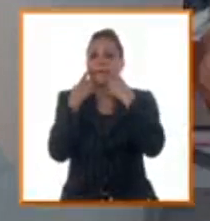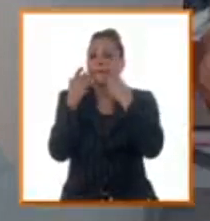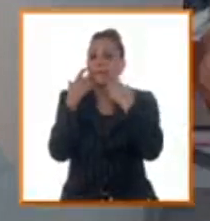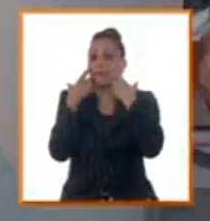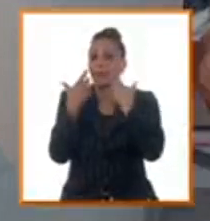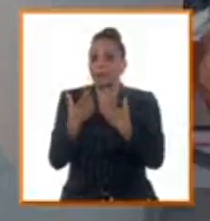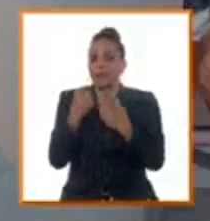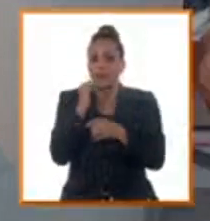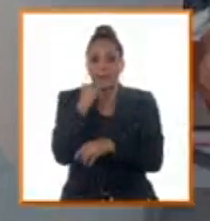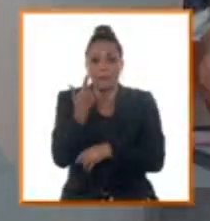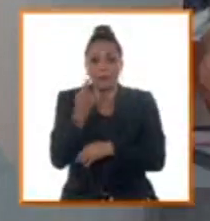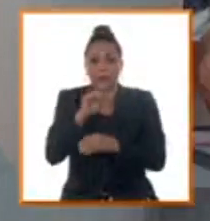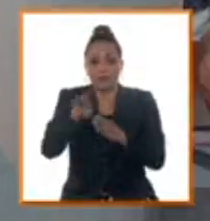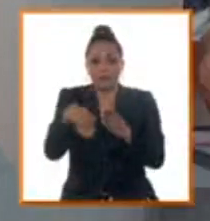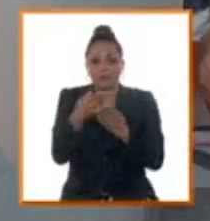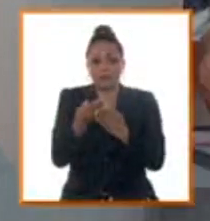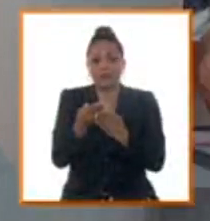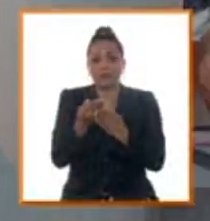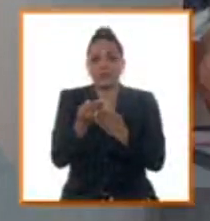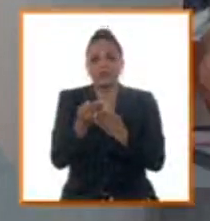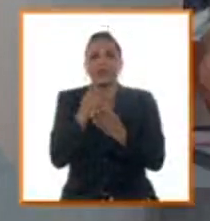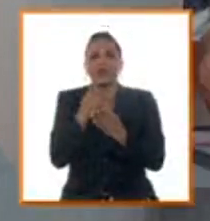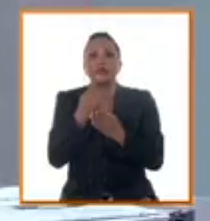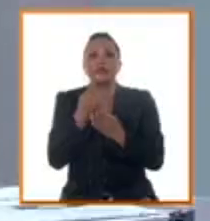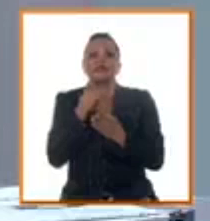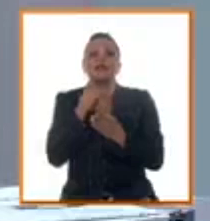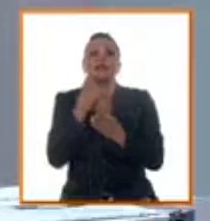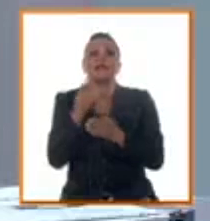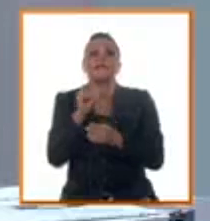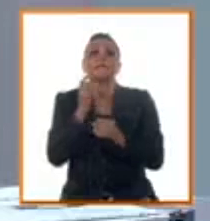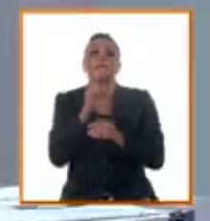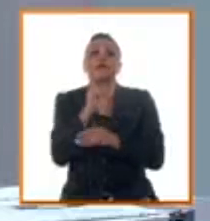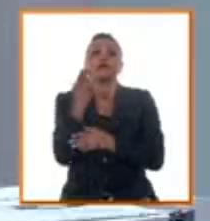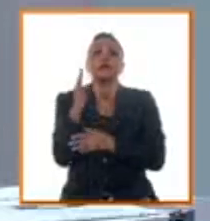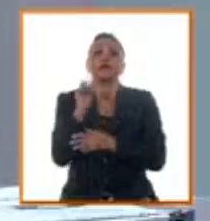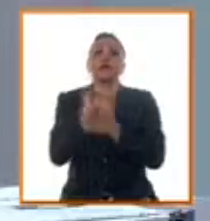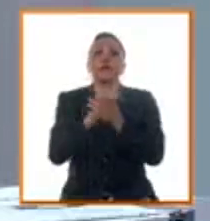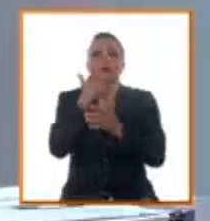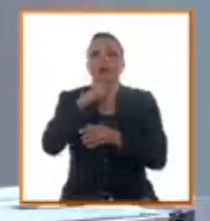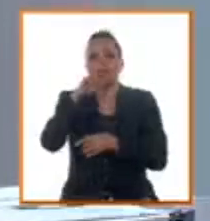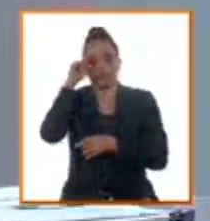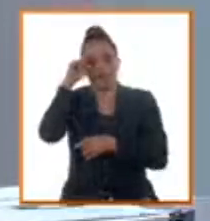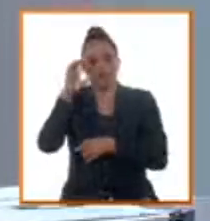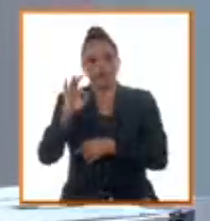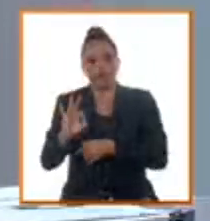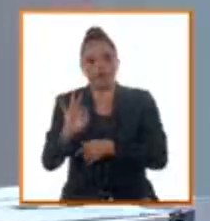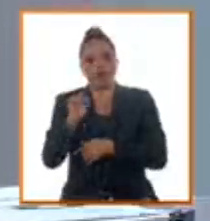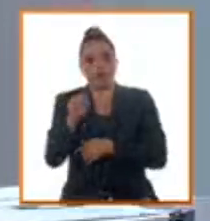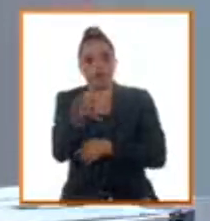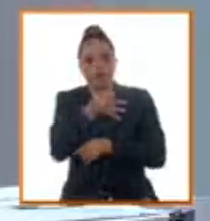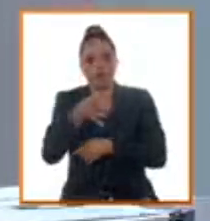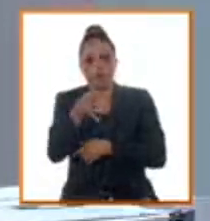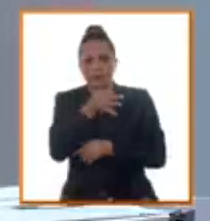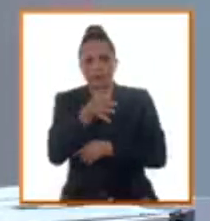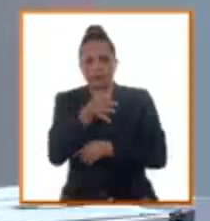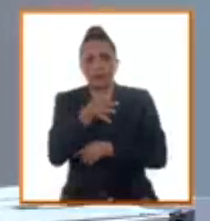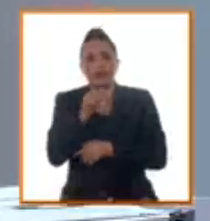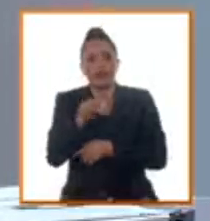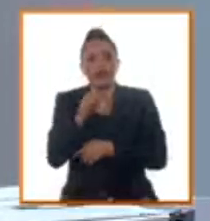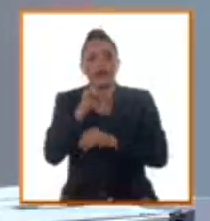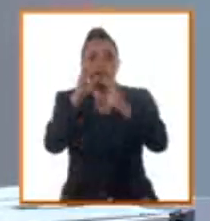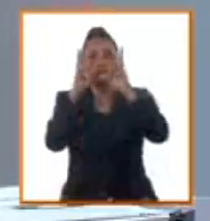han producido en estos días se registran en el Telecorreo Las Mercedes, en Bartolomé Mazó. Usted se refería ahorita al valor máximo